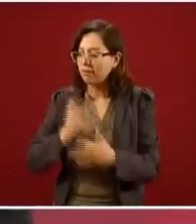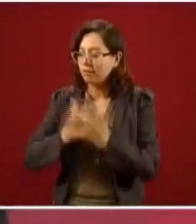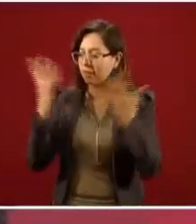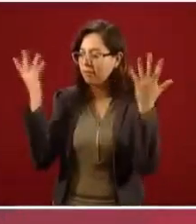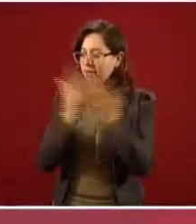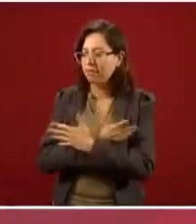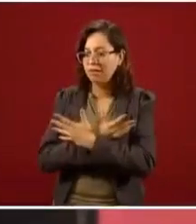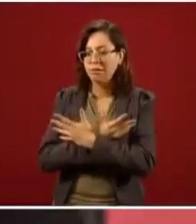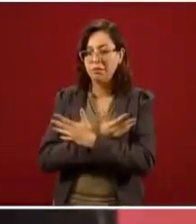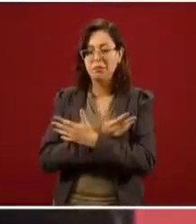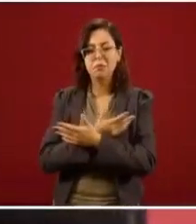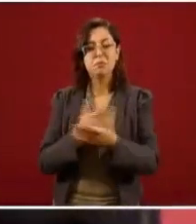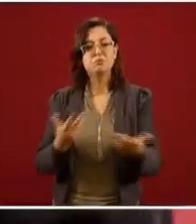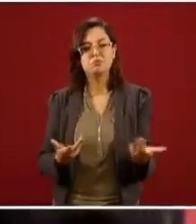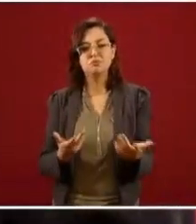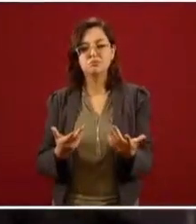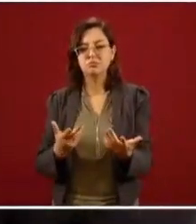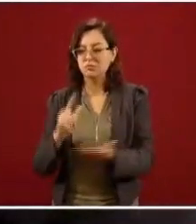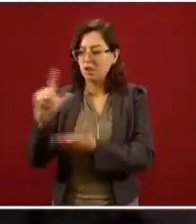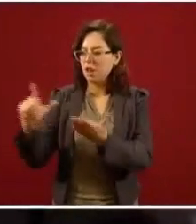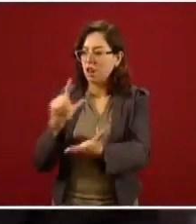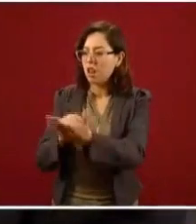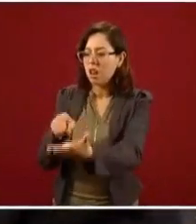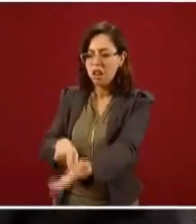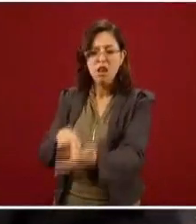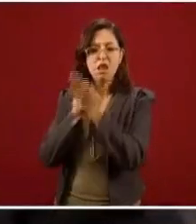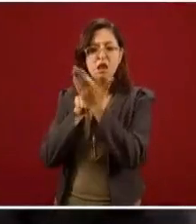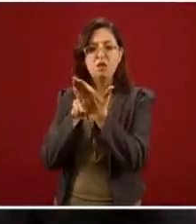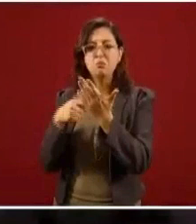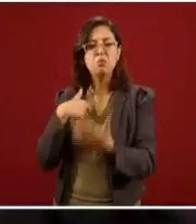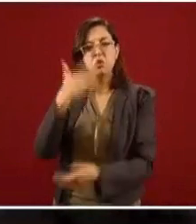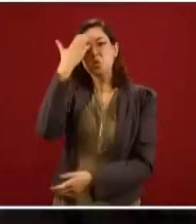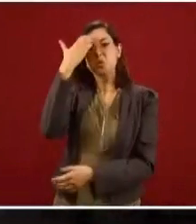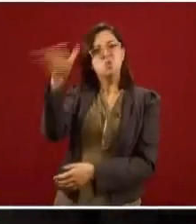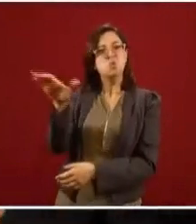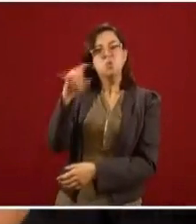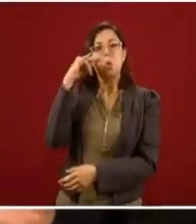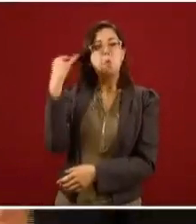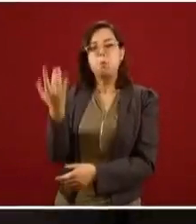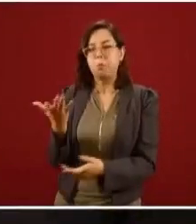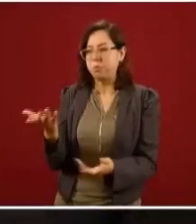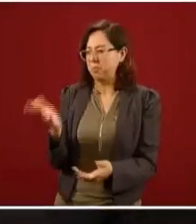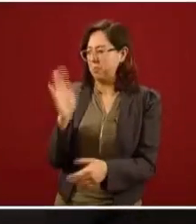No la he visto, no la conozco. ¿Sí?